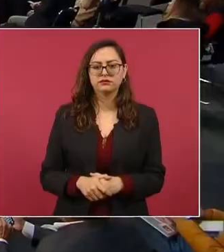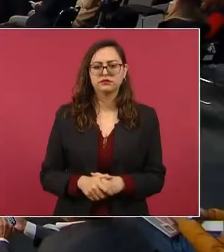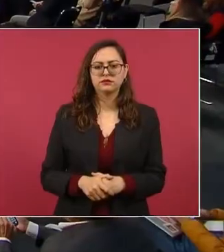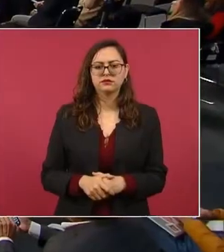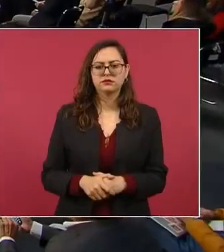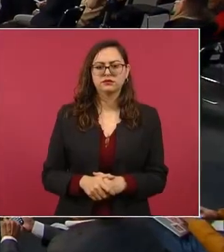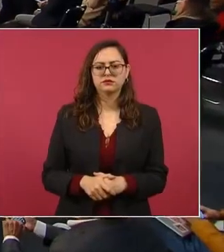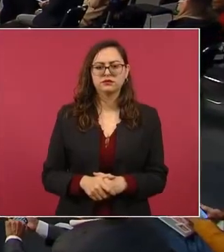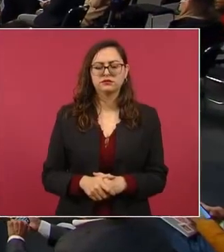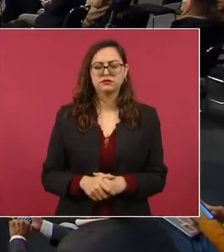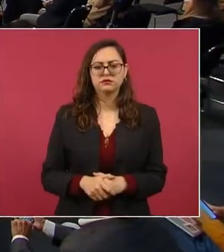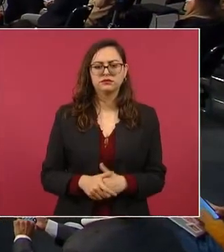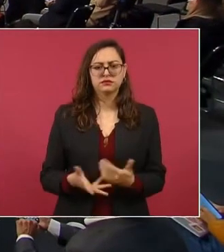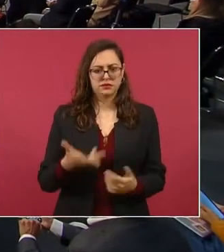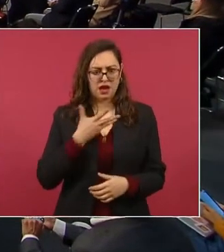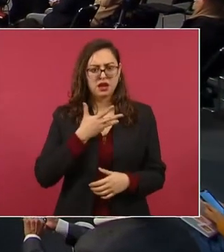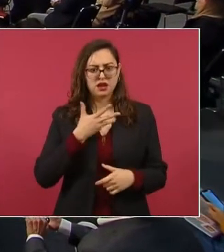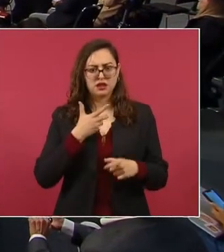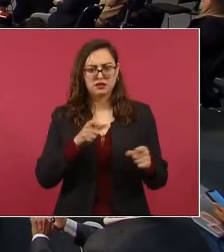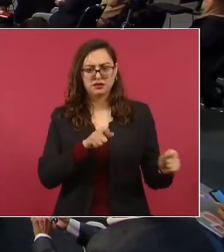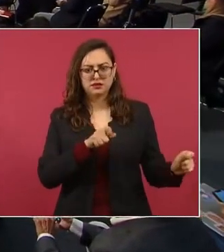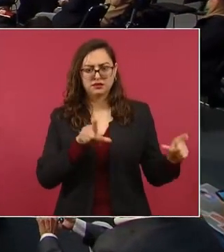incluso, ¿por qué no ponemos las gráficas?